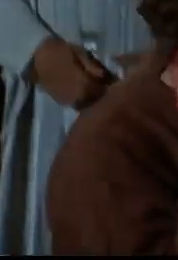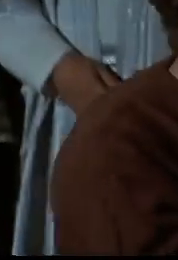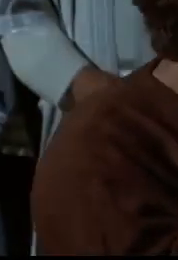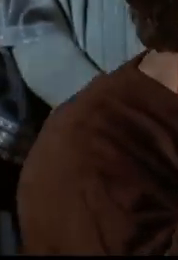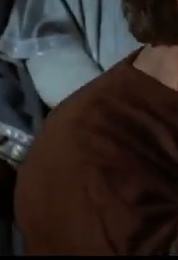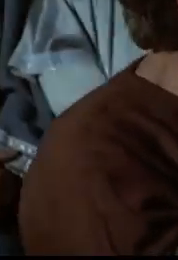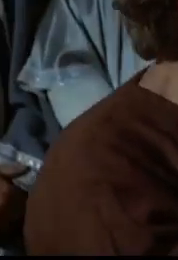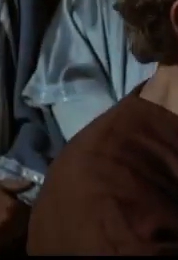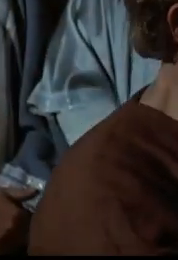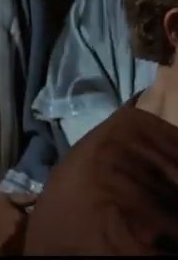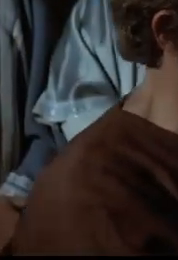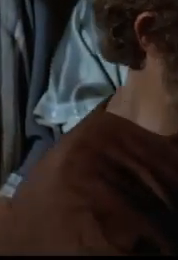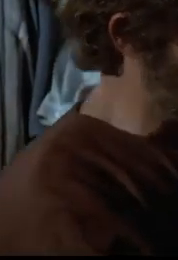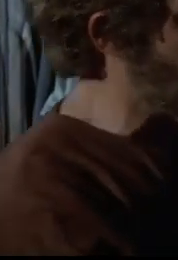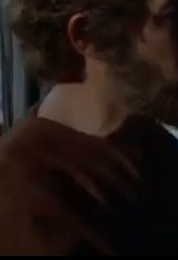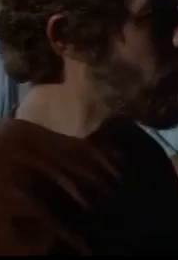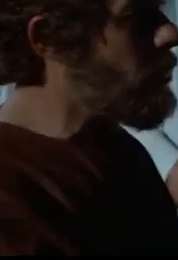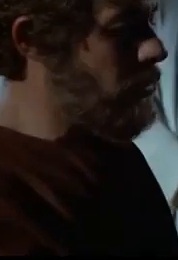¡Un milagro!